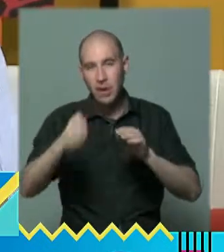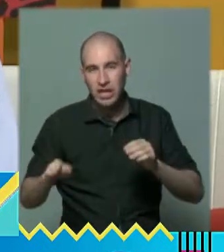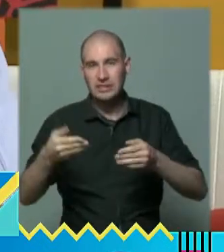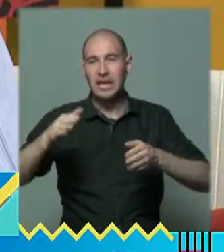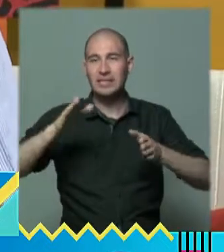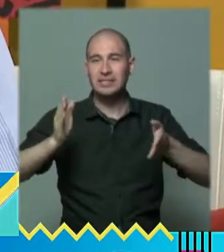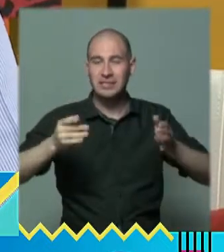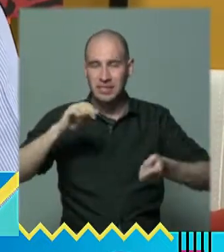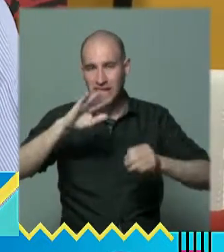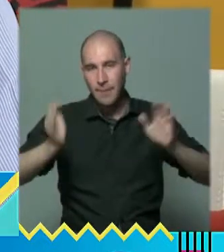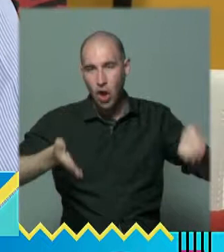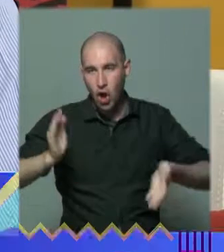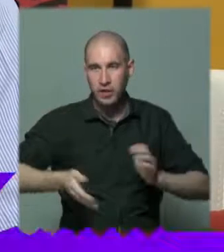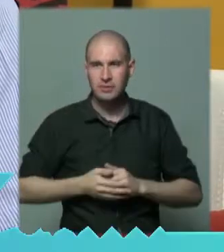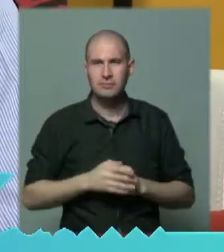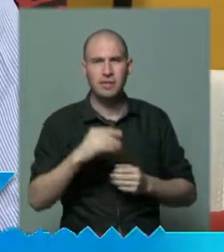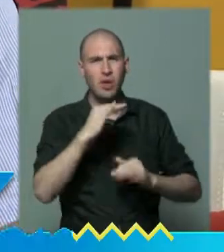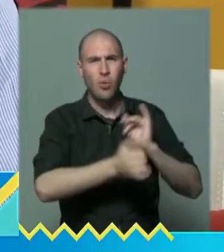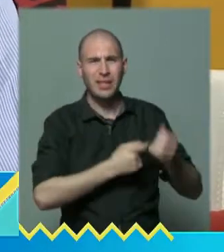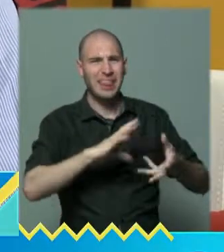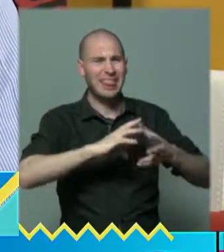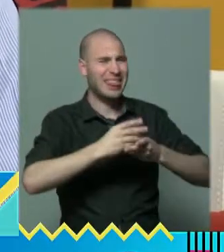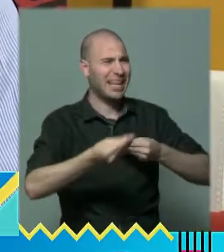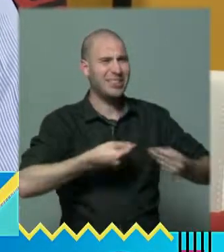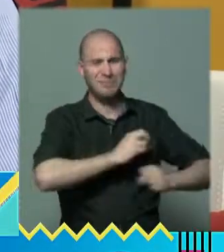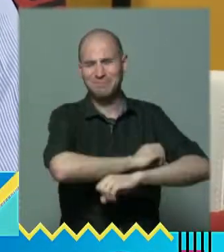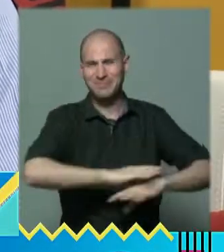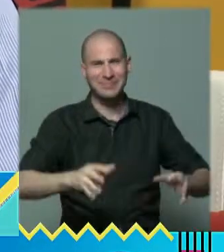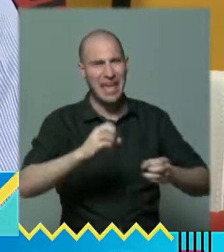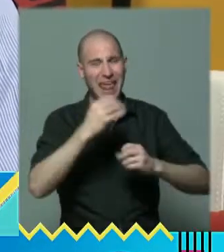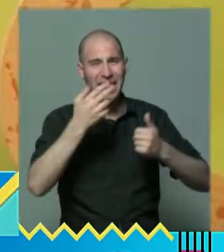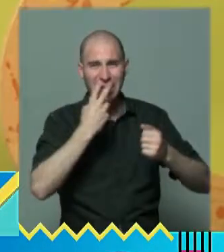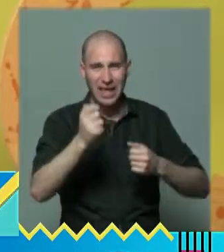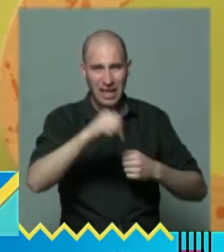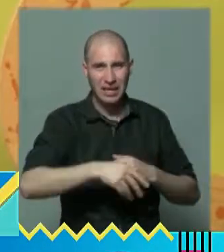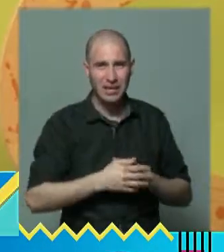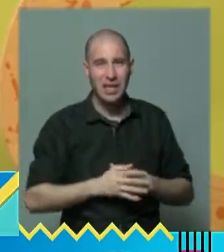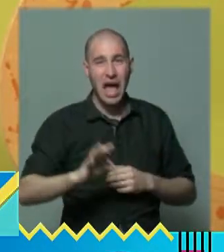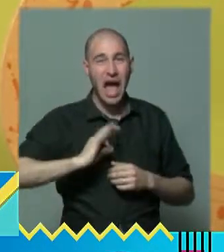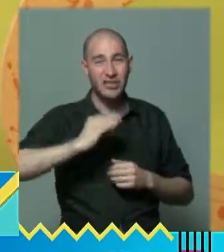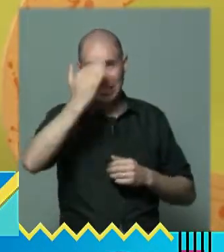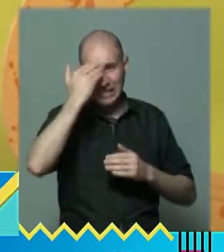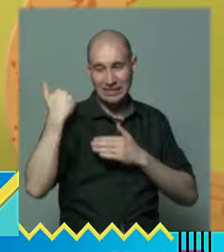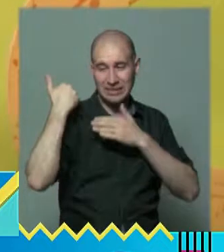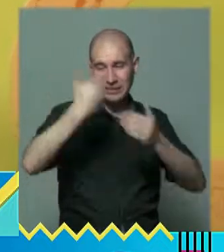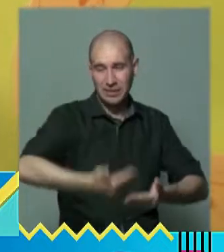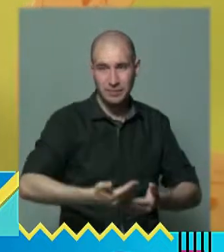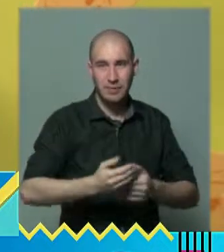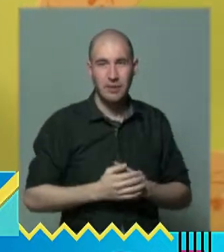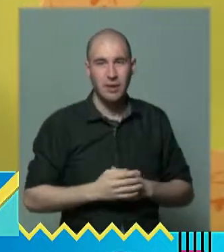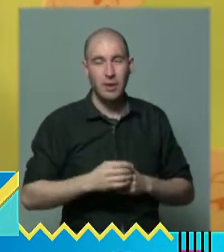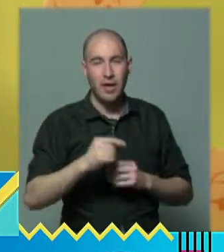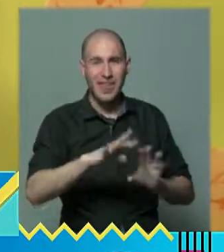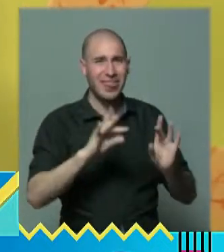camiones, cables, demás. Pero si lo que estamos hablando fue el desastre de la gestión energética que hemos tenido durante 15 años, en los cuales es